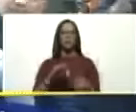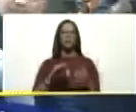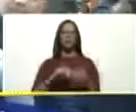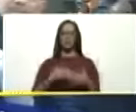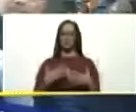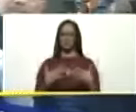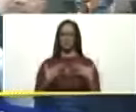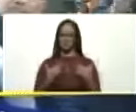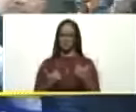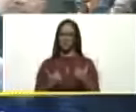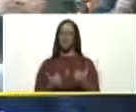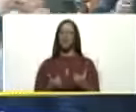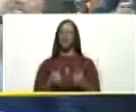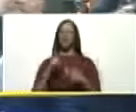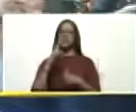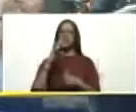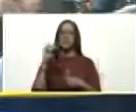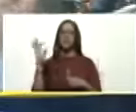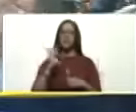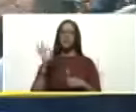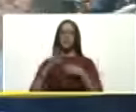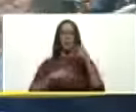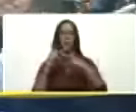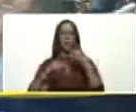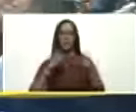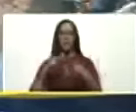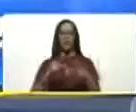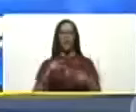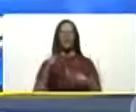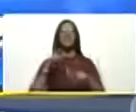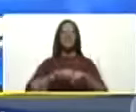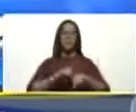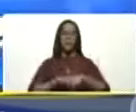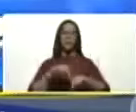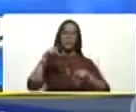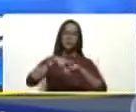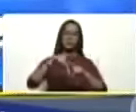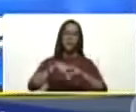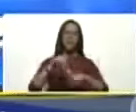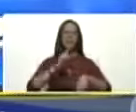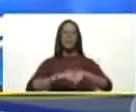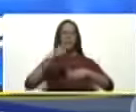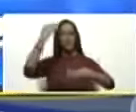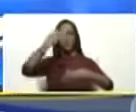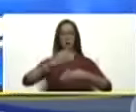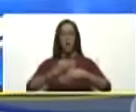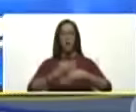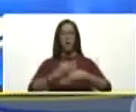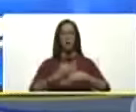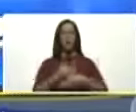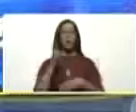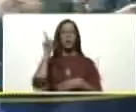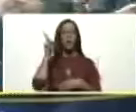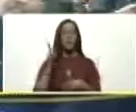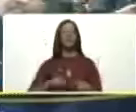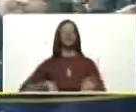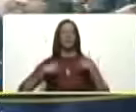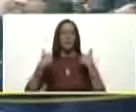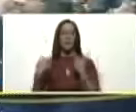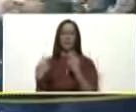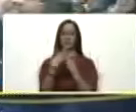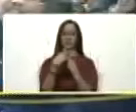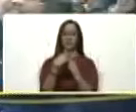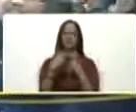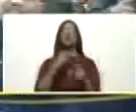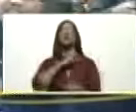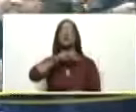recuperados, 100% operativos. En tiempos de asedio, en tiempos de bloqueo, cuando ellos más arrecian,